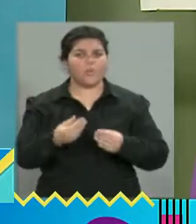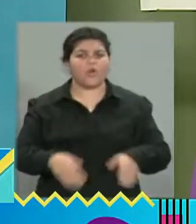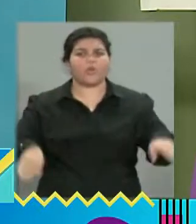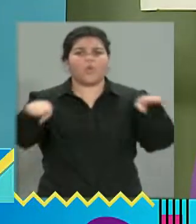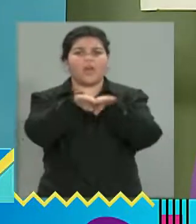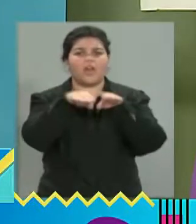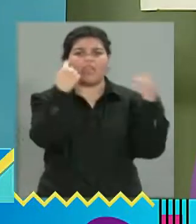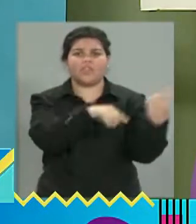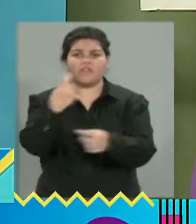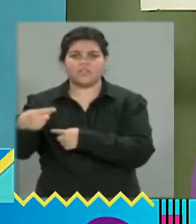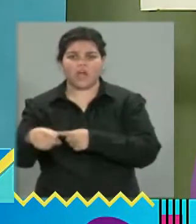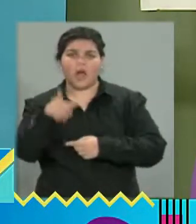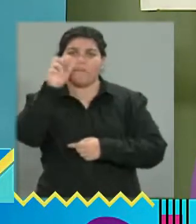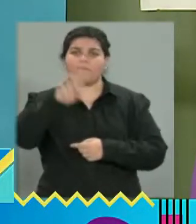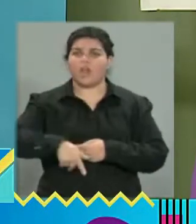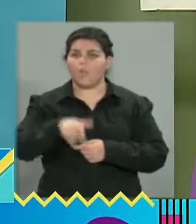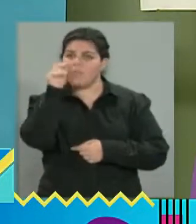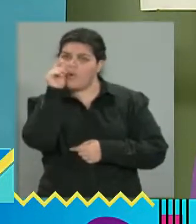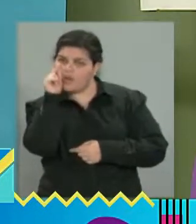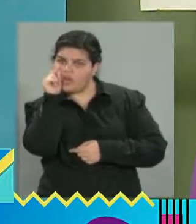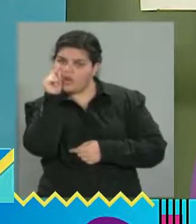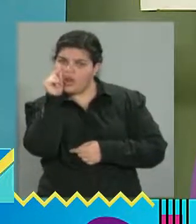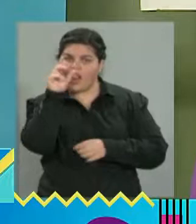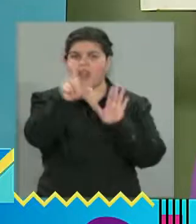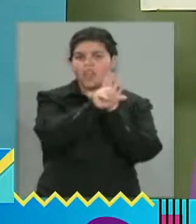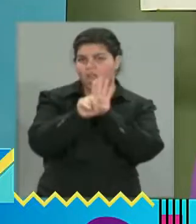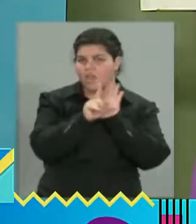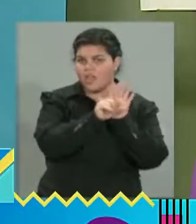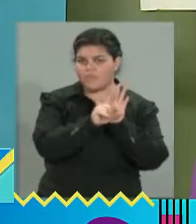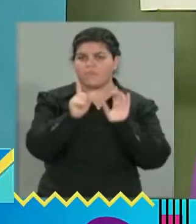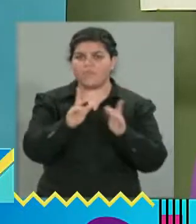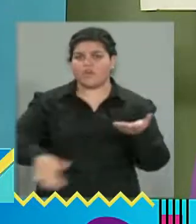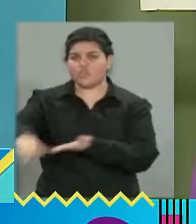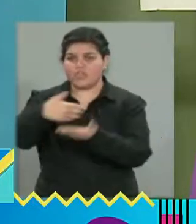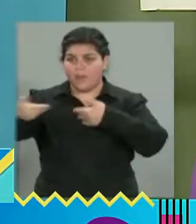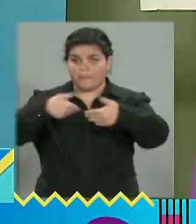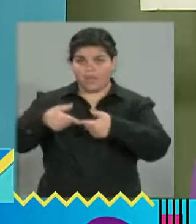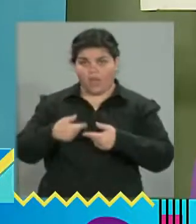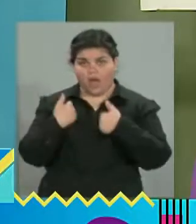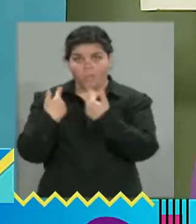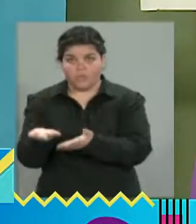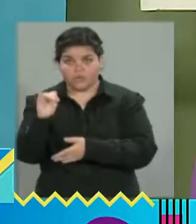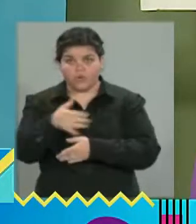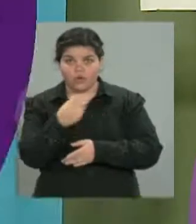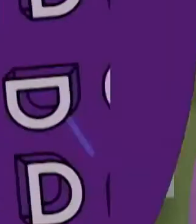políticas públicas y las leyes acompañan el pedido de la sociedad. Todo eso vamos a hablar hoy en Distintos Parecidos.